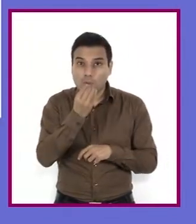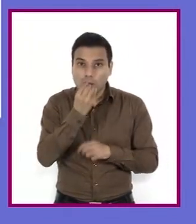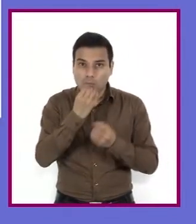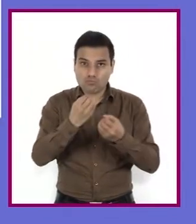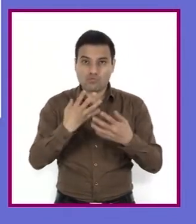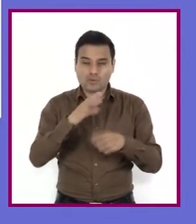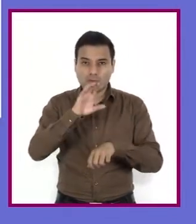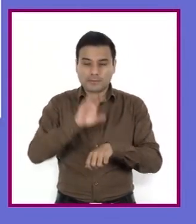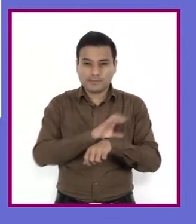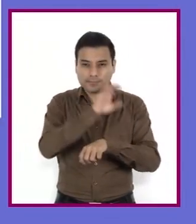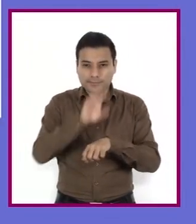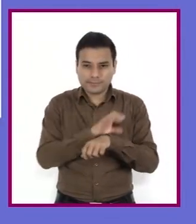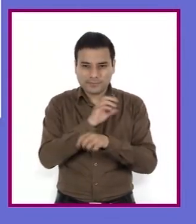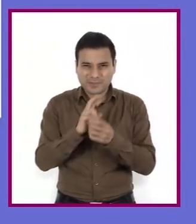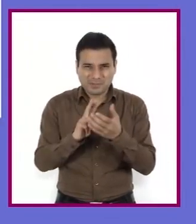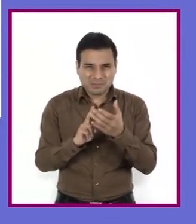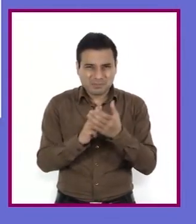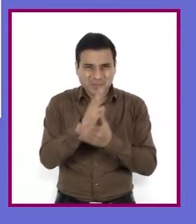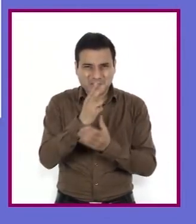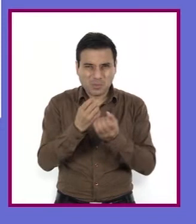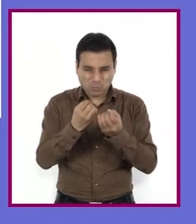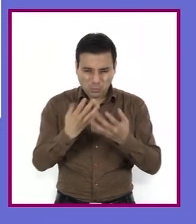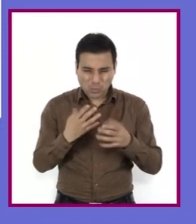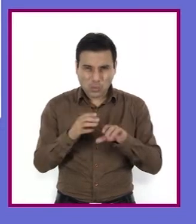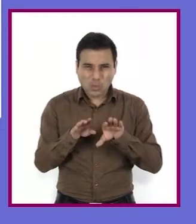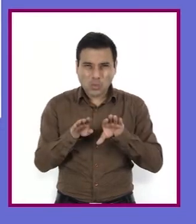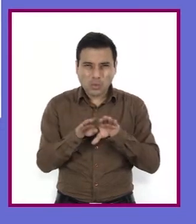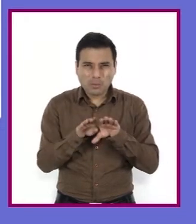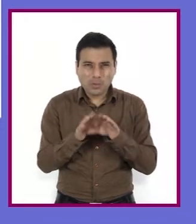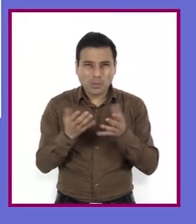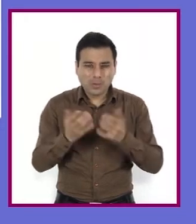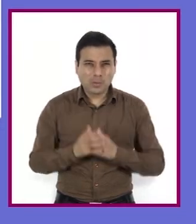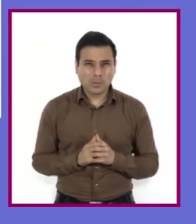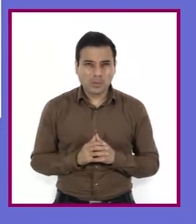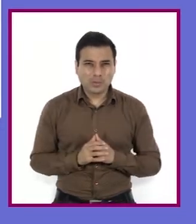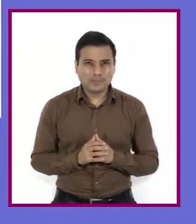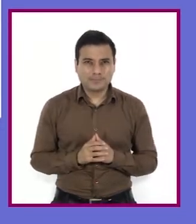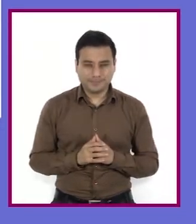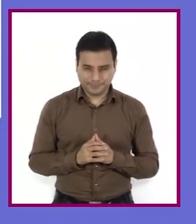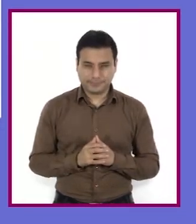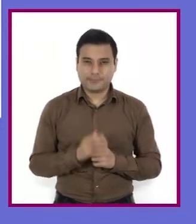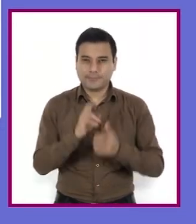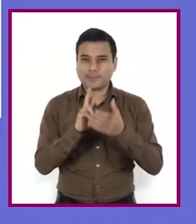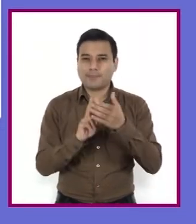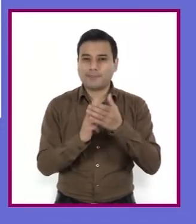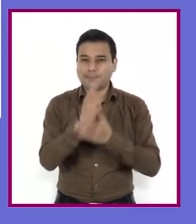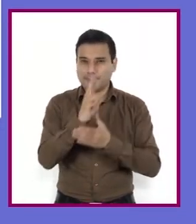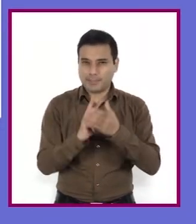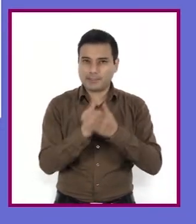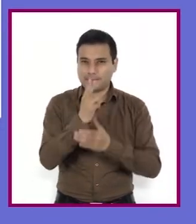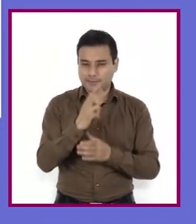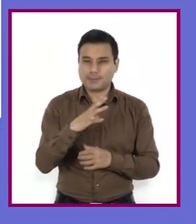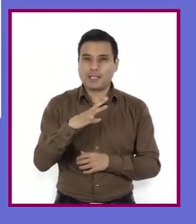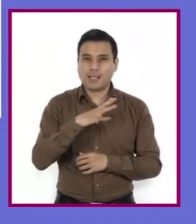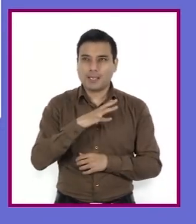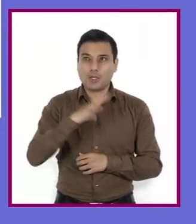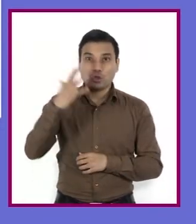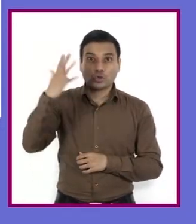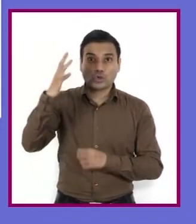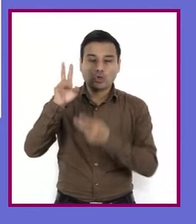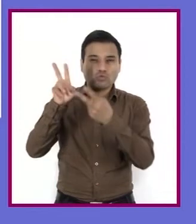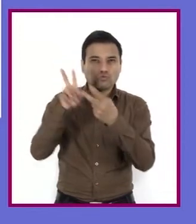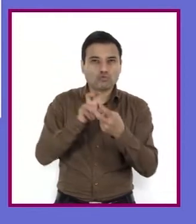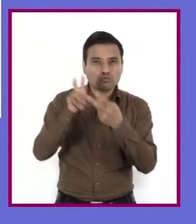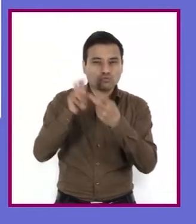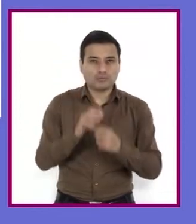dichos organismos otorgan este regalo de vida? A través de la fotosíntesis. Veamos en qué